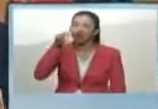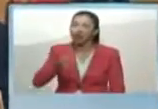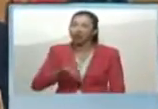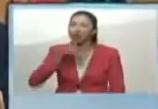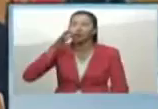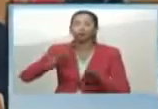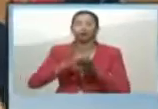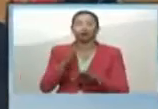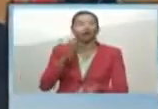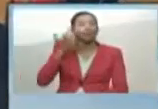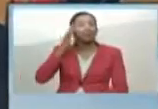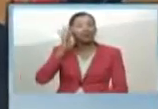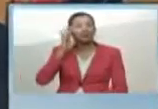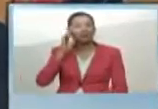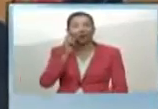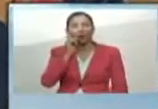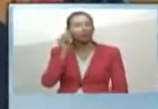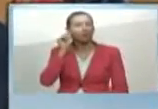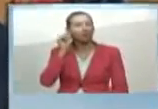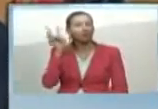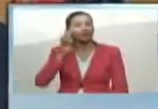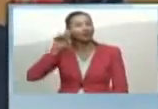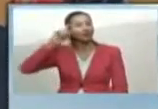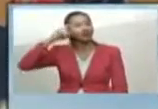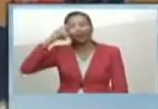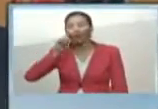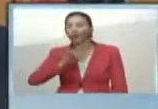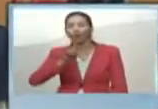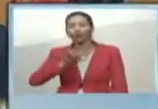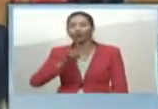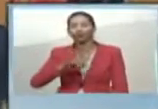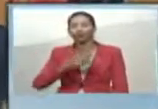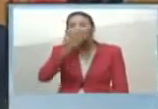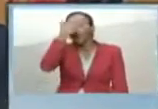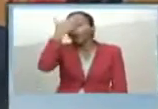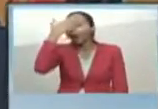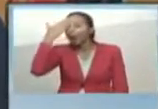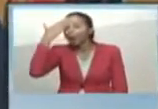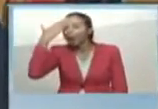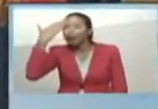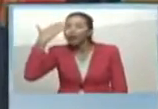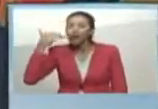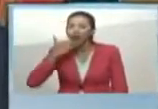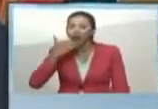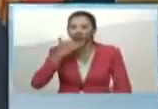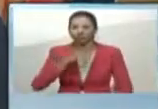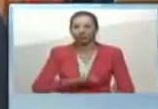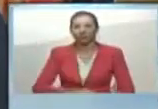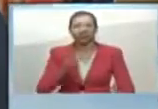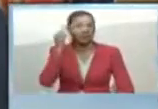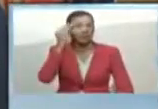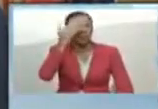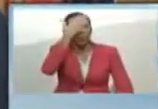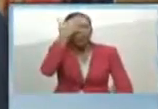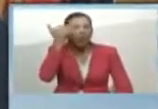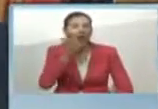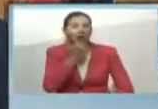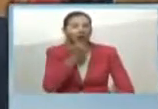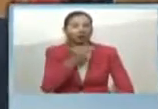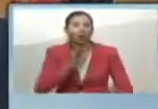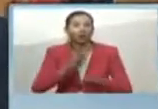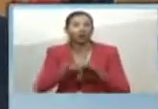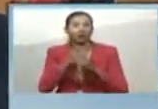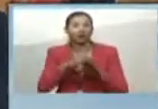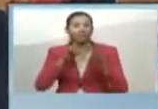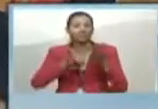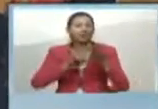venezolano no recuerda, o se le quiere dañar su memoria en función de lo que fue la década de